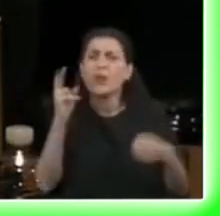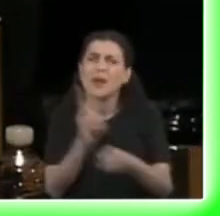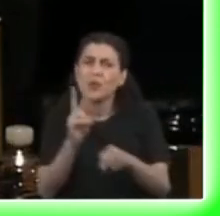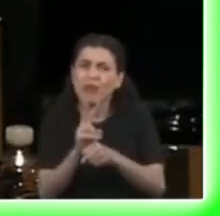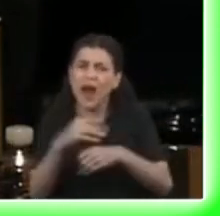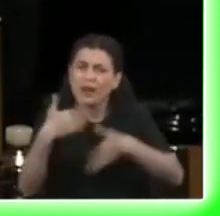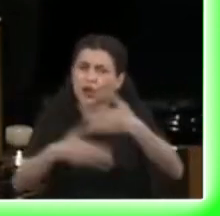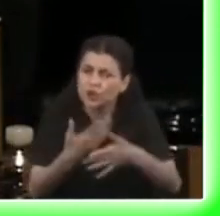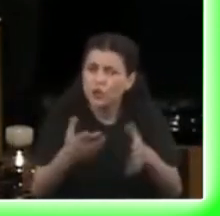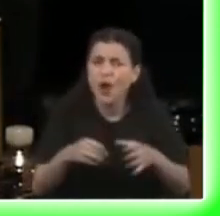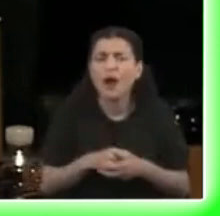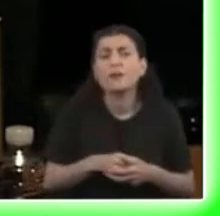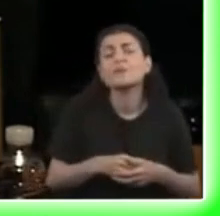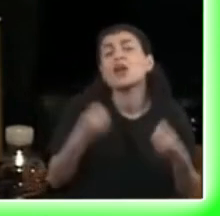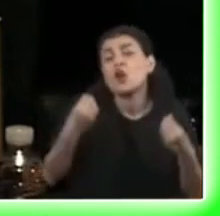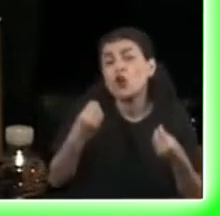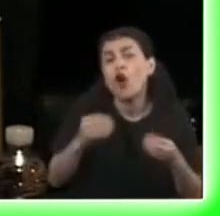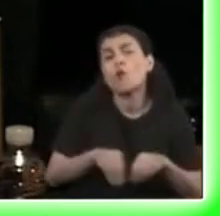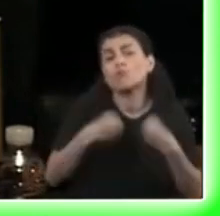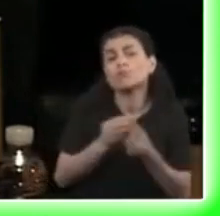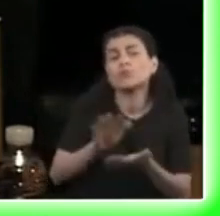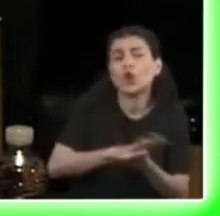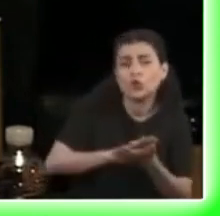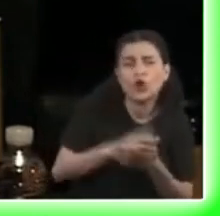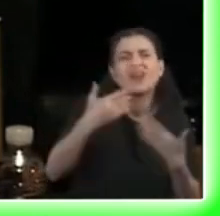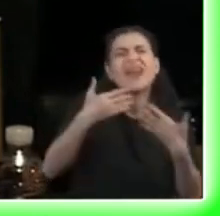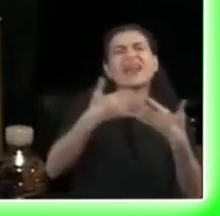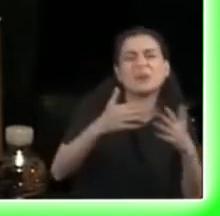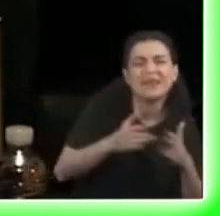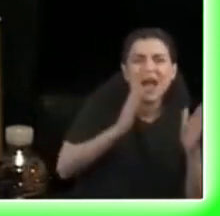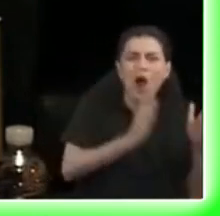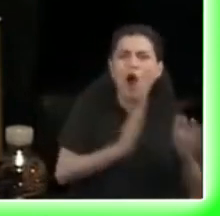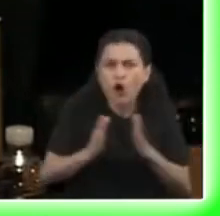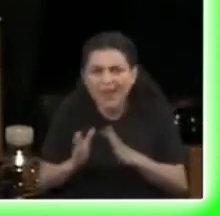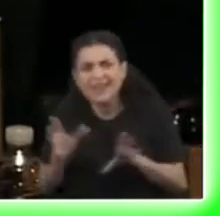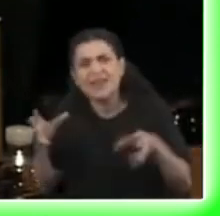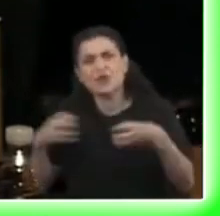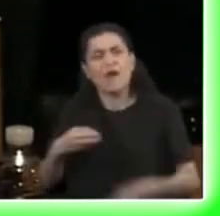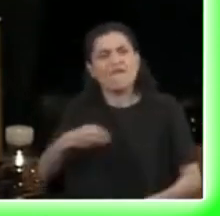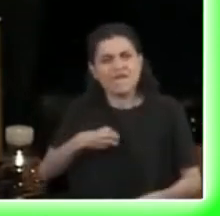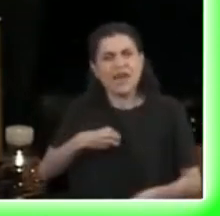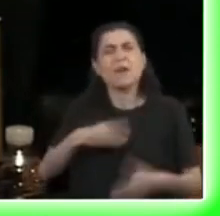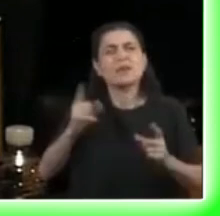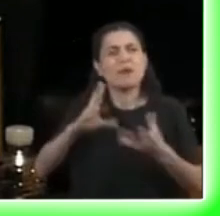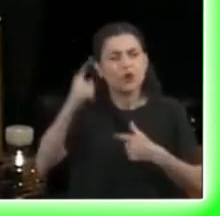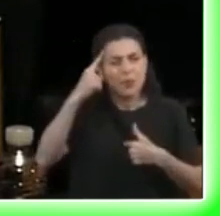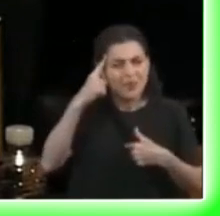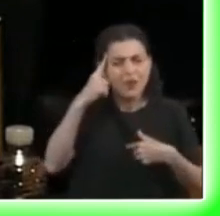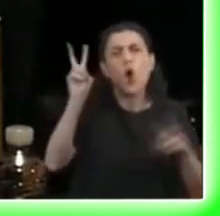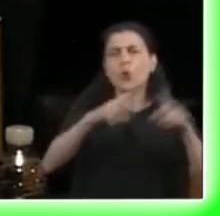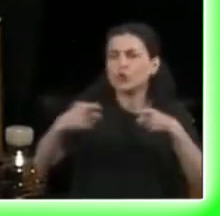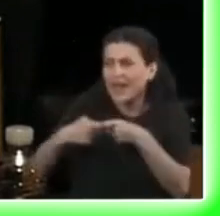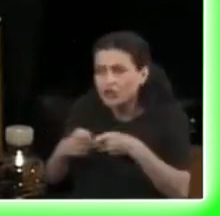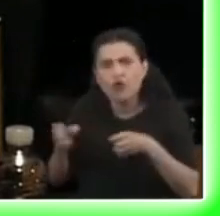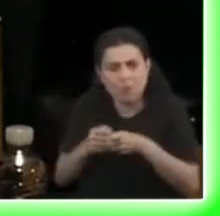adelante? Con lealtad entre nosotros, con organización y con fe en la rectitud de nuestras ideas. Solo así, a la larga,